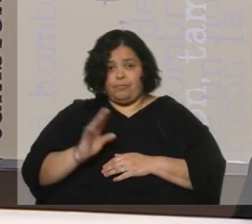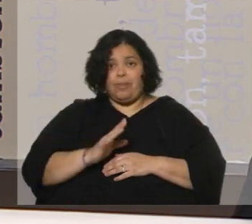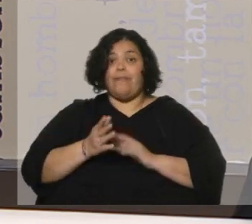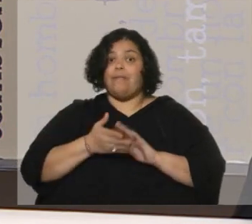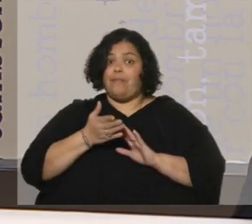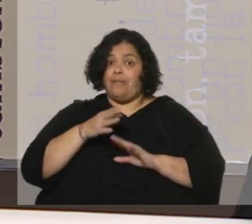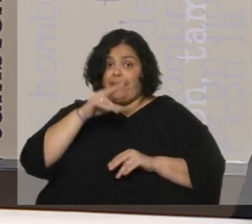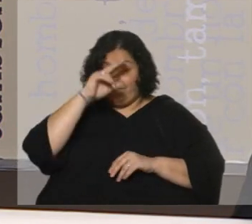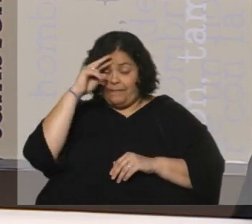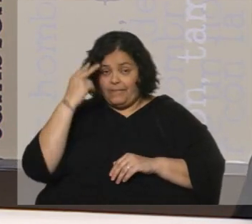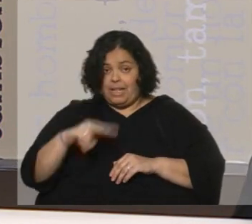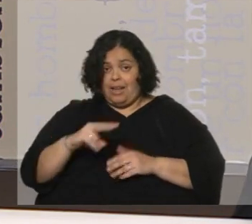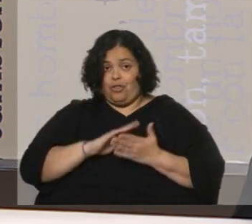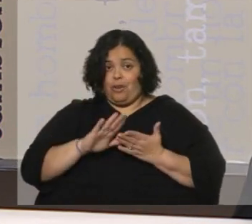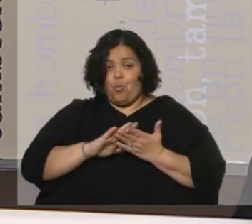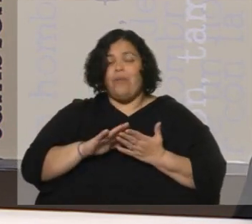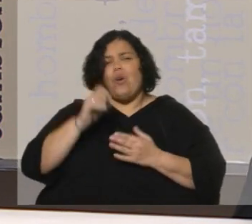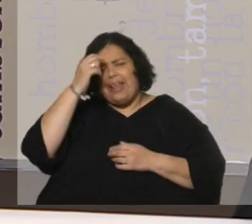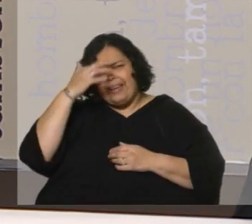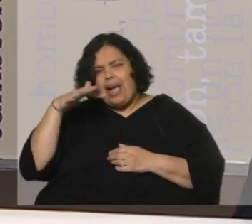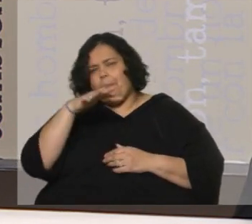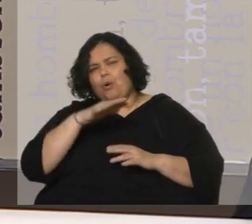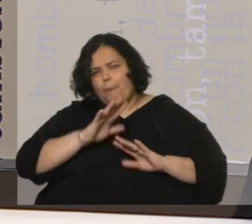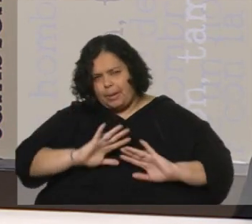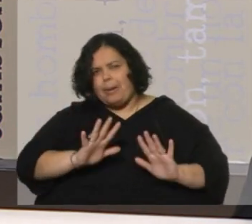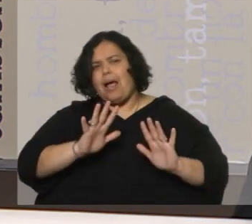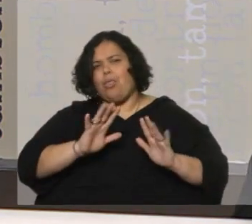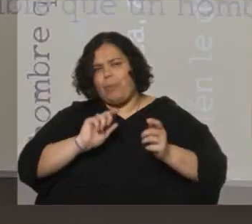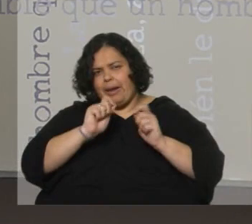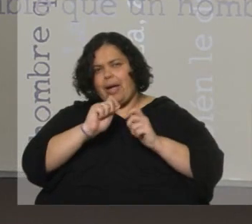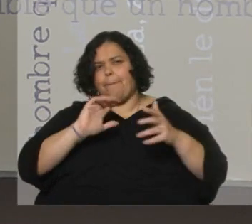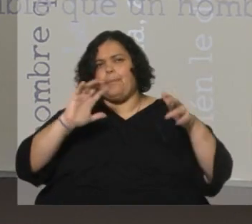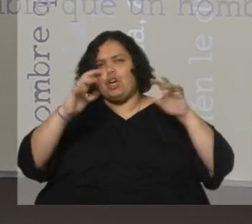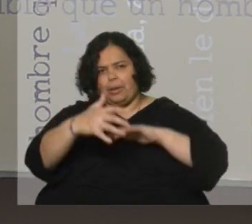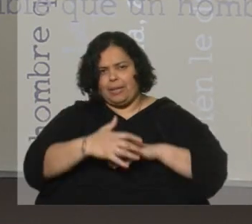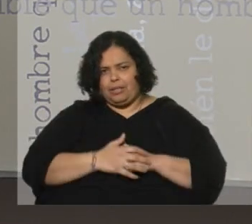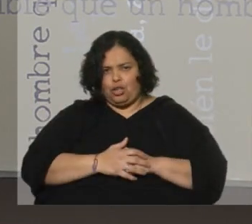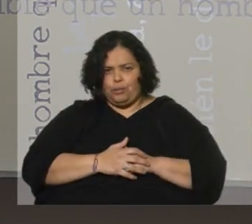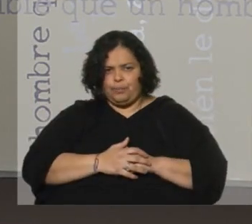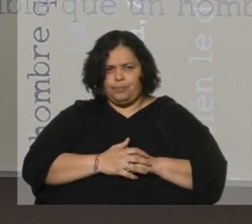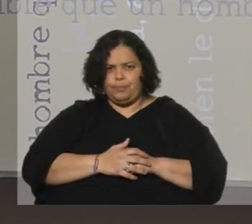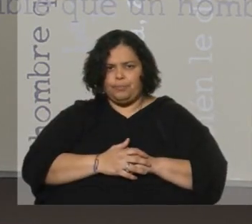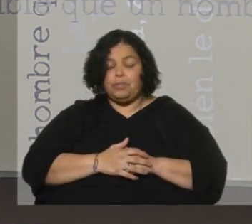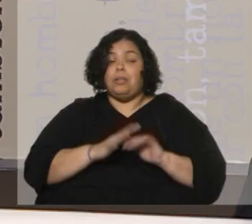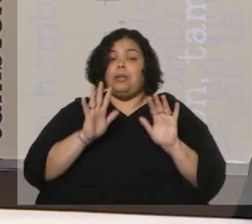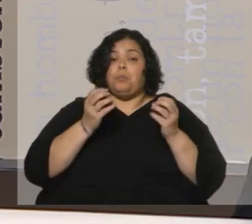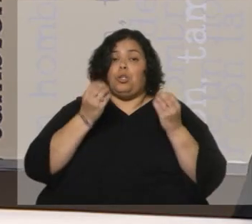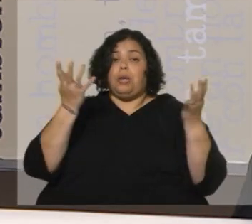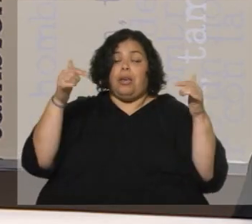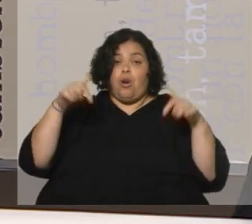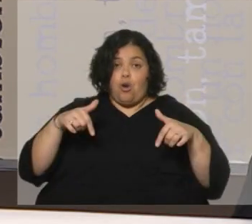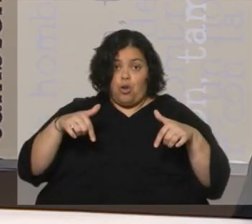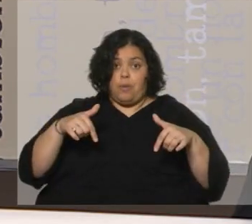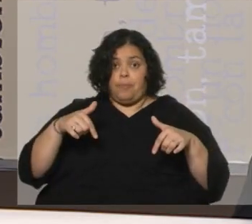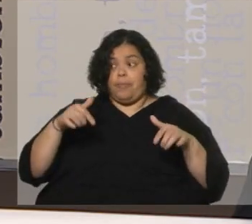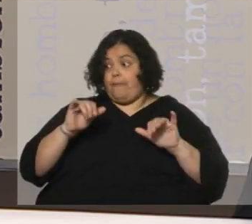verano de nuevo el campo uruguayo está preparado para el cambio climático porque digo hoy estábamos terminando